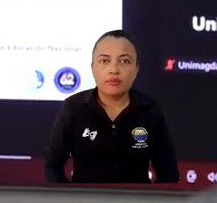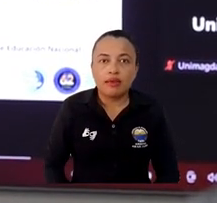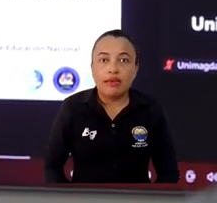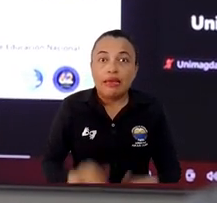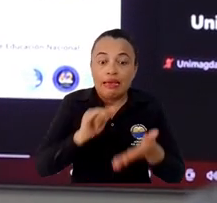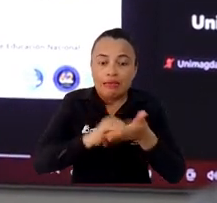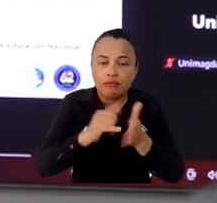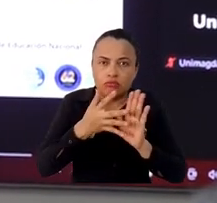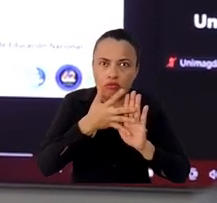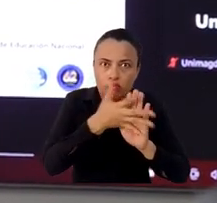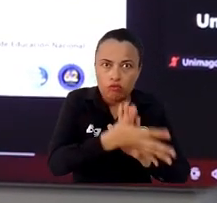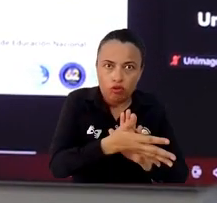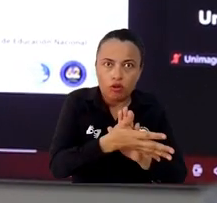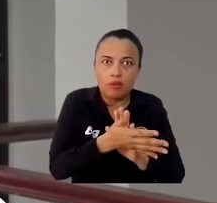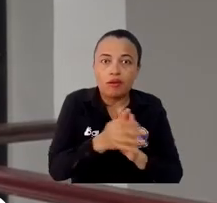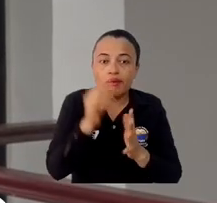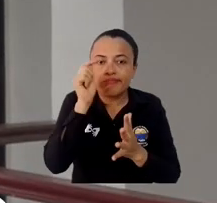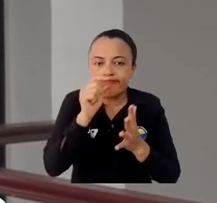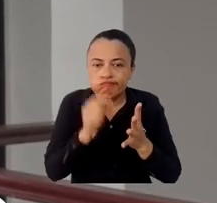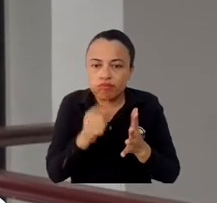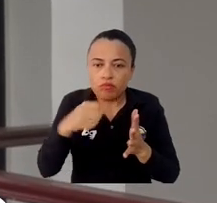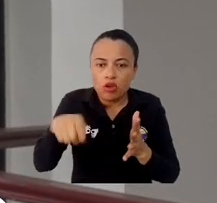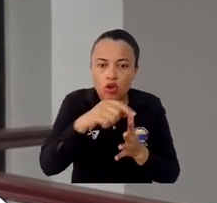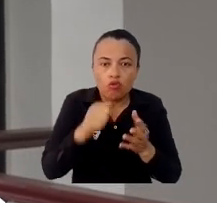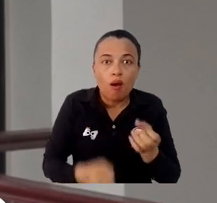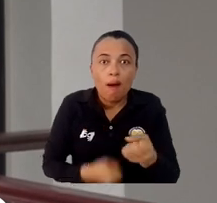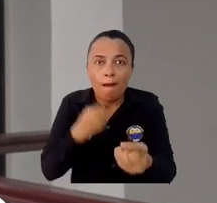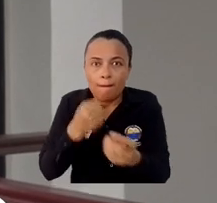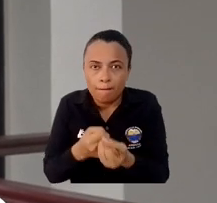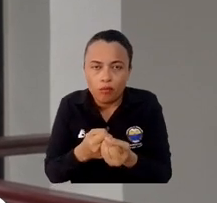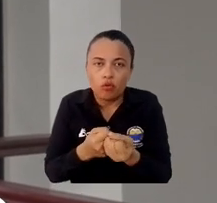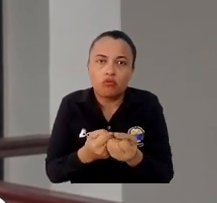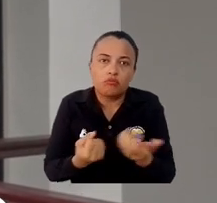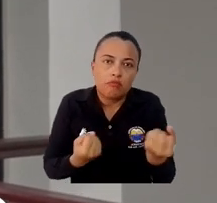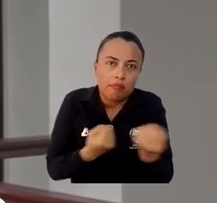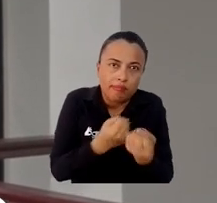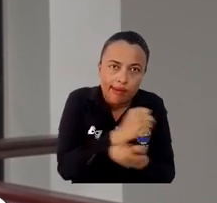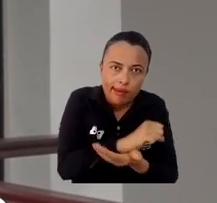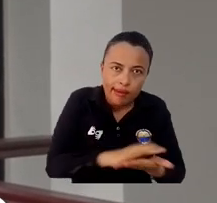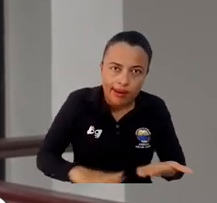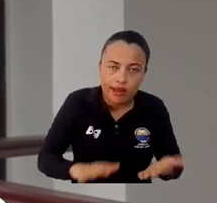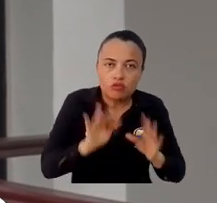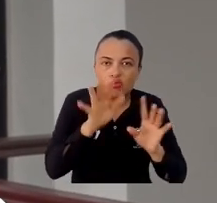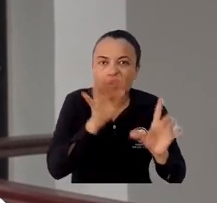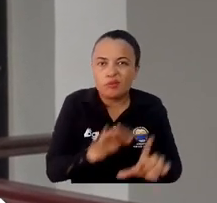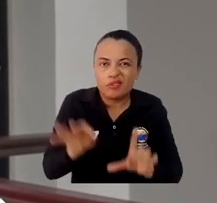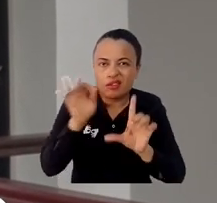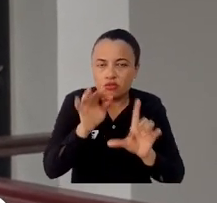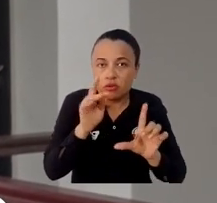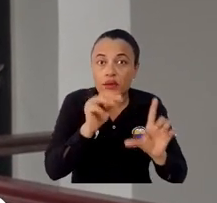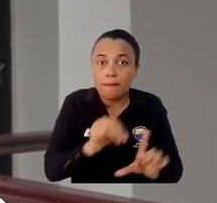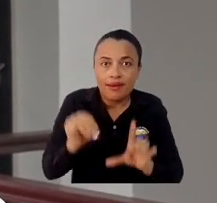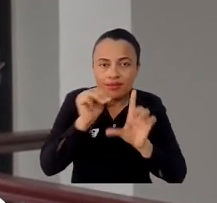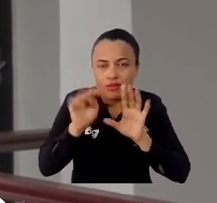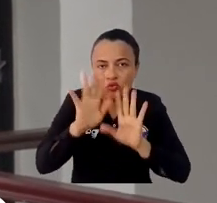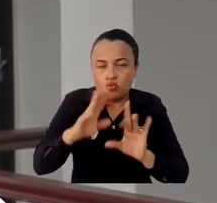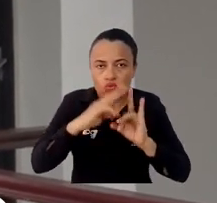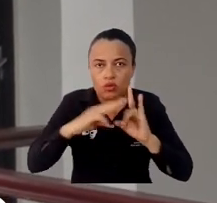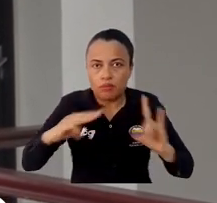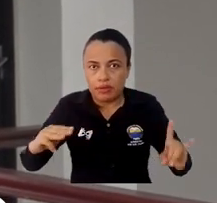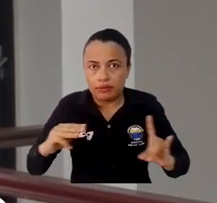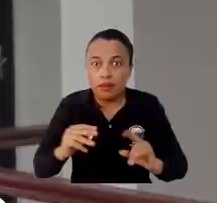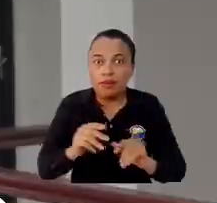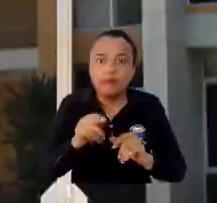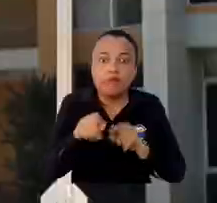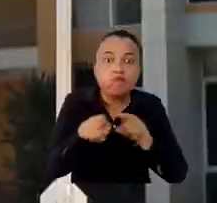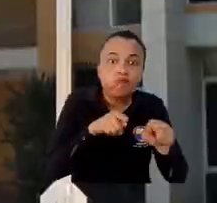ese informe se va a reconocer unos beneficios para poder acceder con becas a posgrados, especializaciones y maestrías que ofrece la